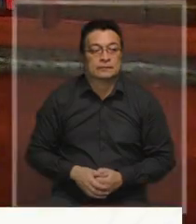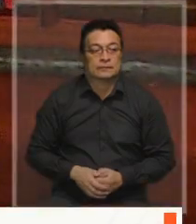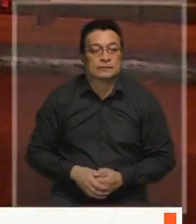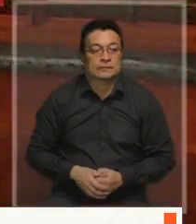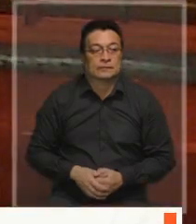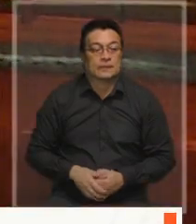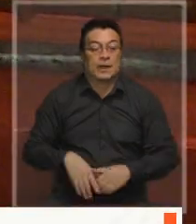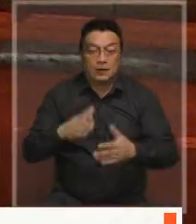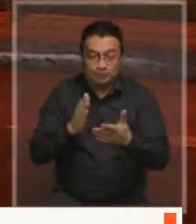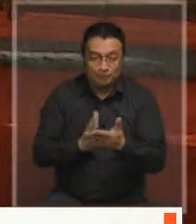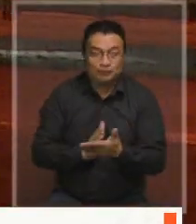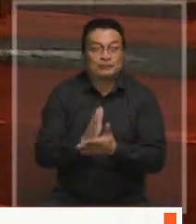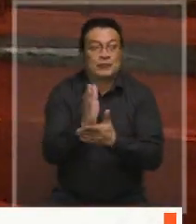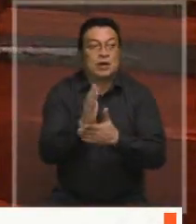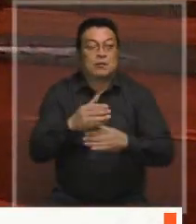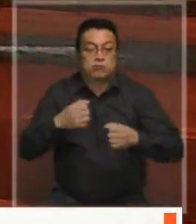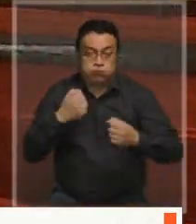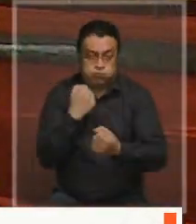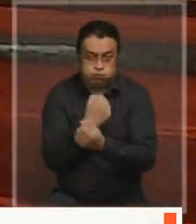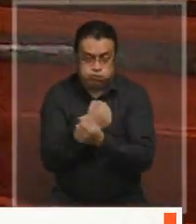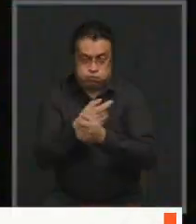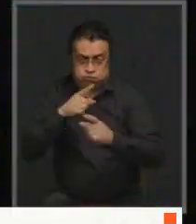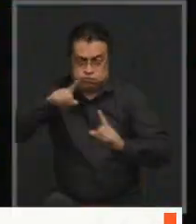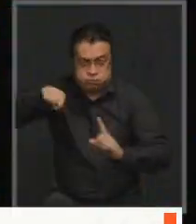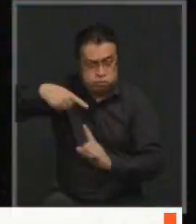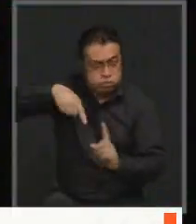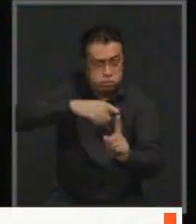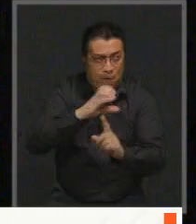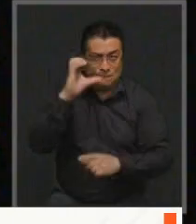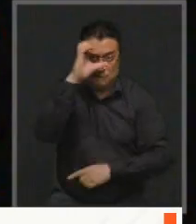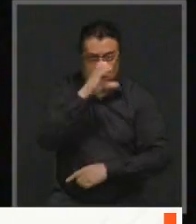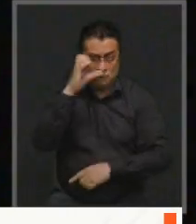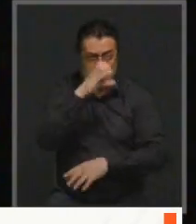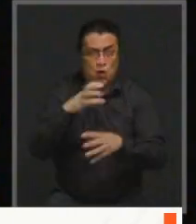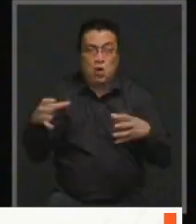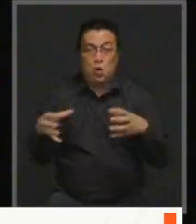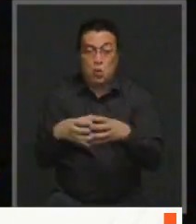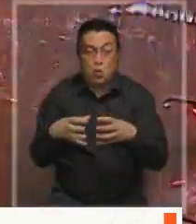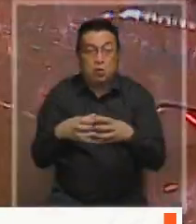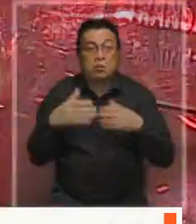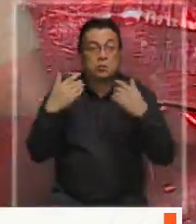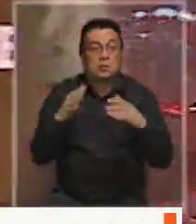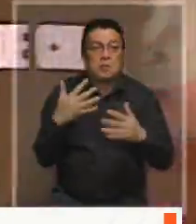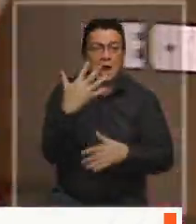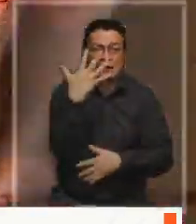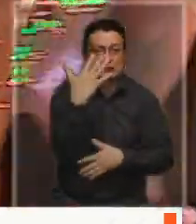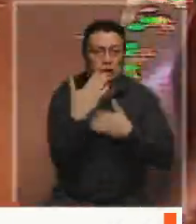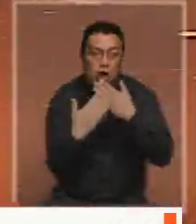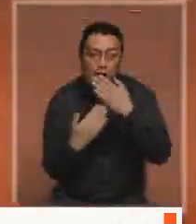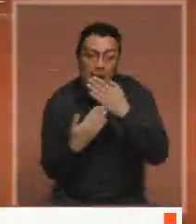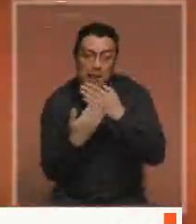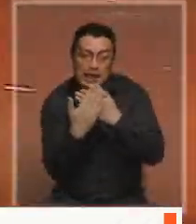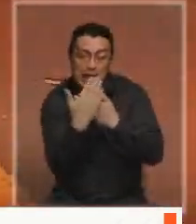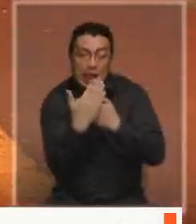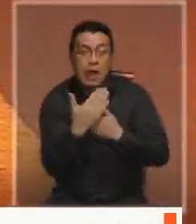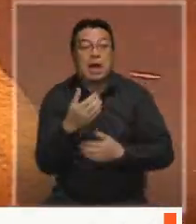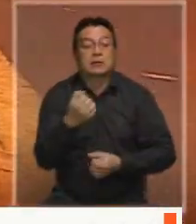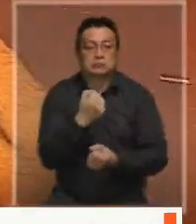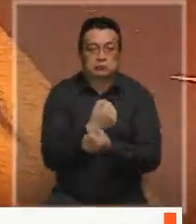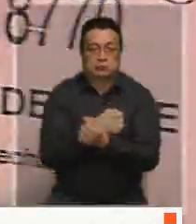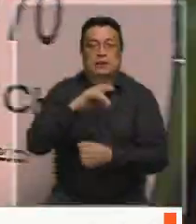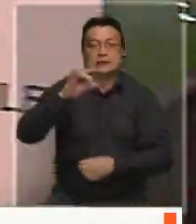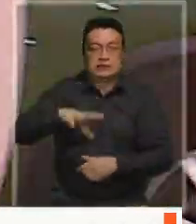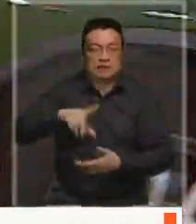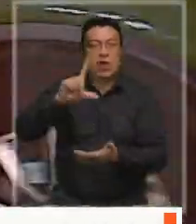Se iniciaba así un despliegue policial para dar con el paradero de la banda. Cuando ya eran las 5 de la madrugada, la policía ya conocía el